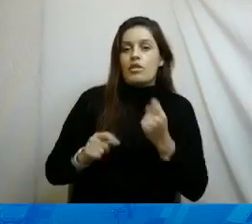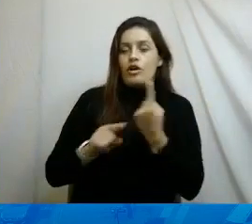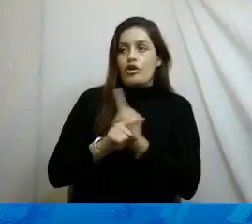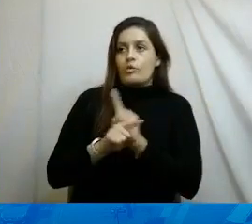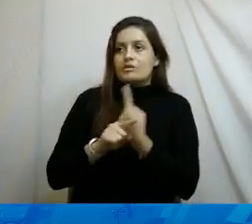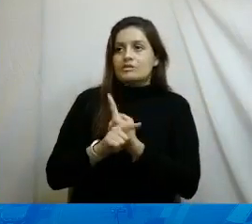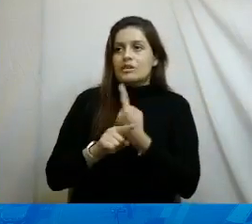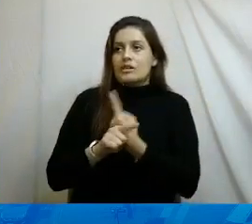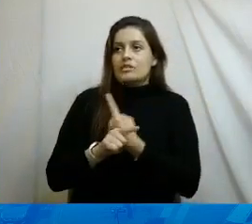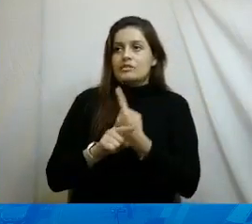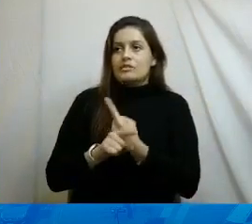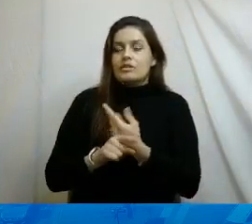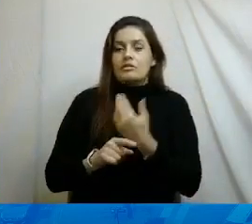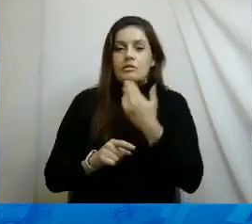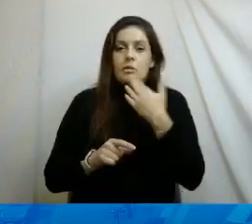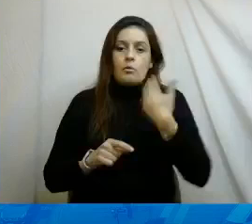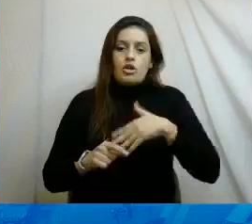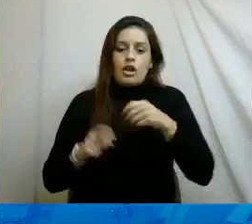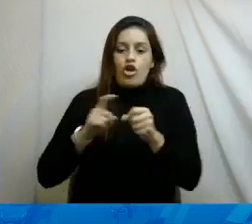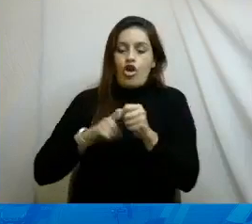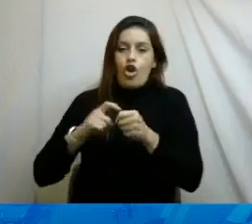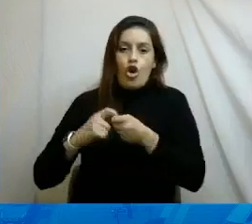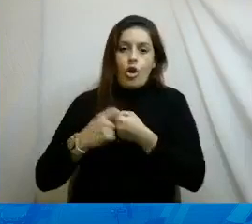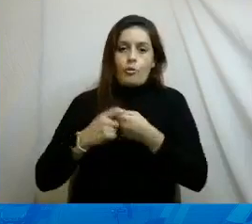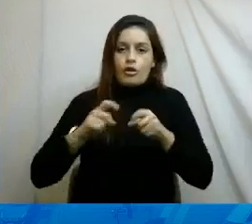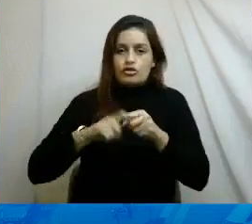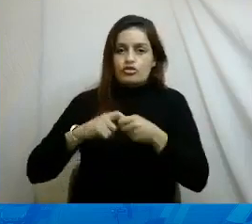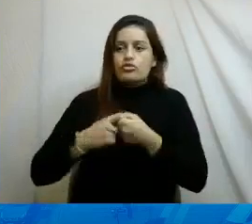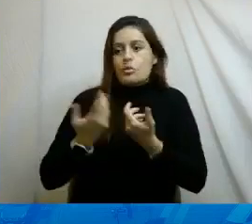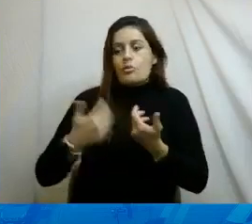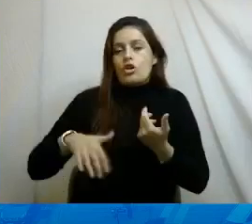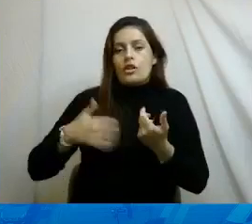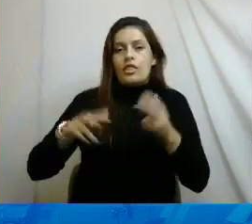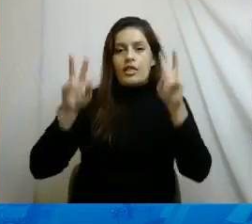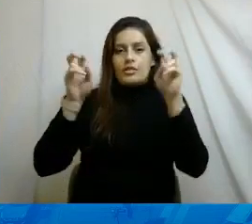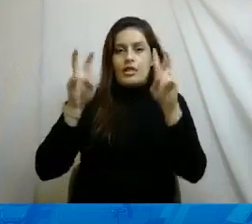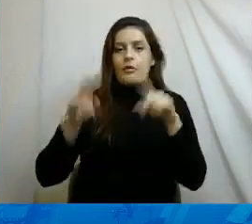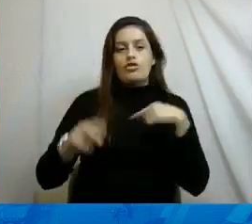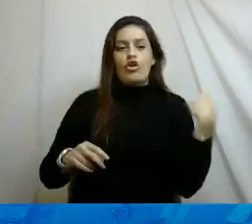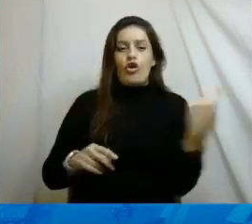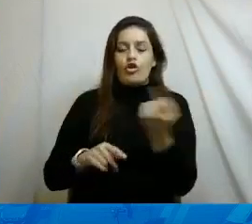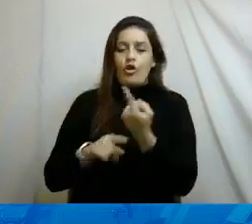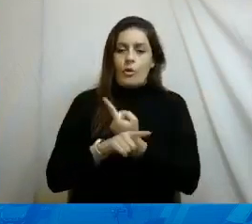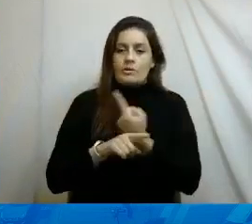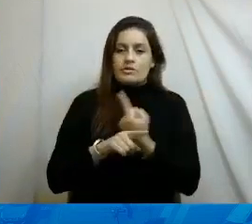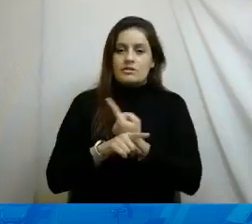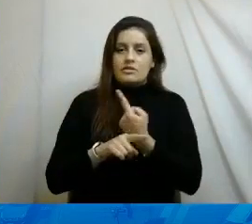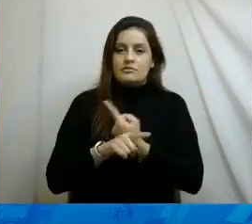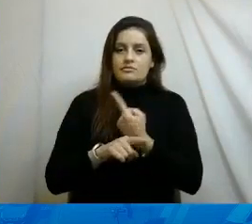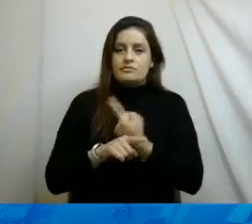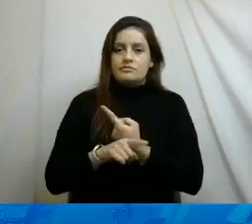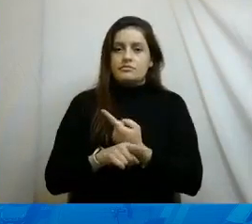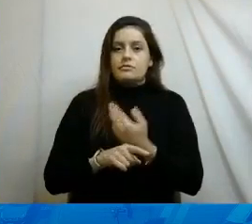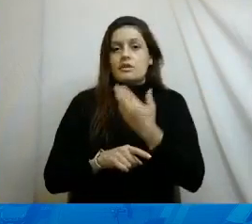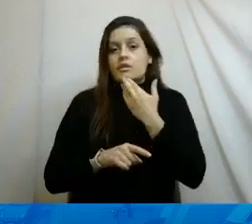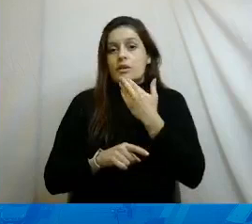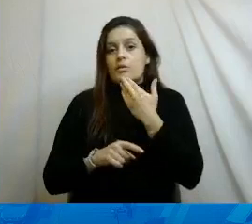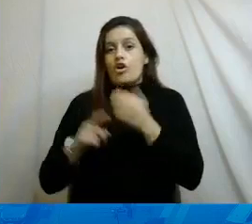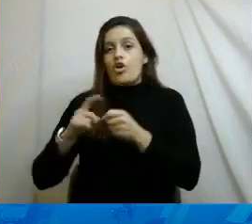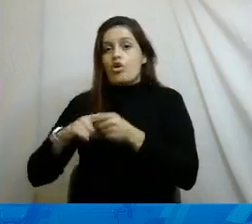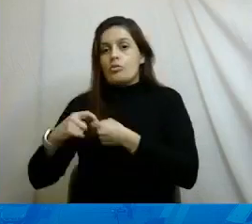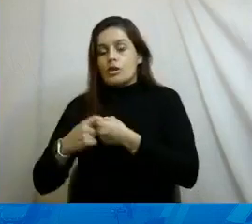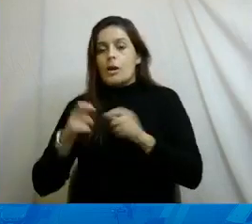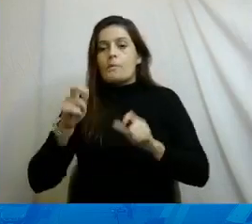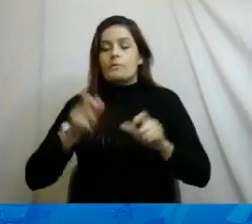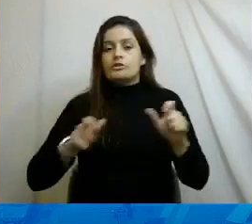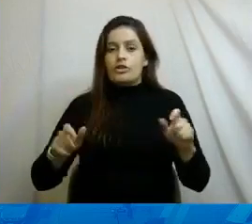de que lo vamos a hablar en comisión. Sin duda, hay que temas que tenemos que tratarlo entre todos y seguramente así las comunidades, la gente,